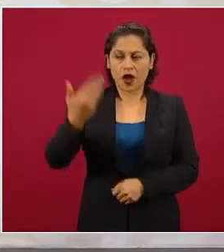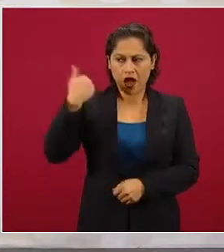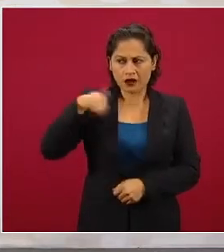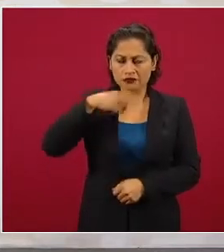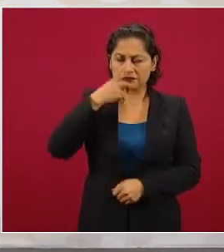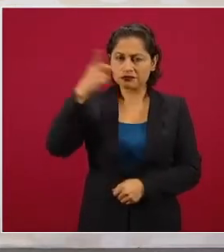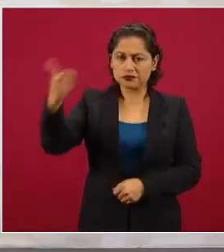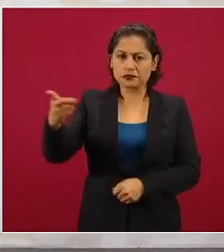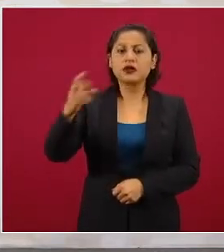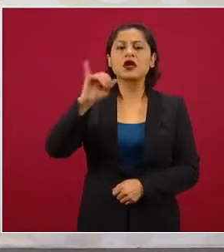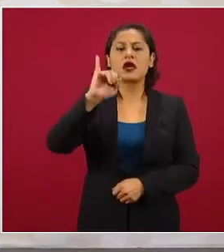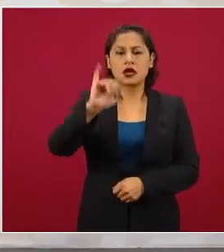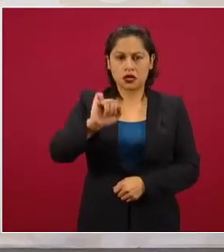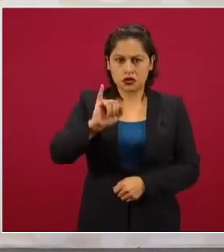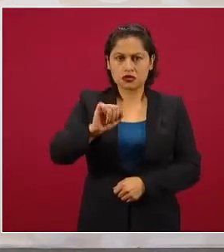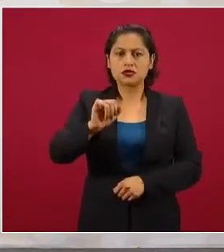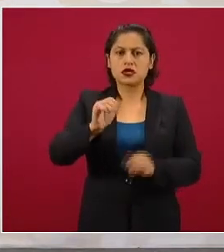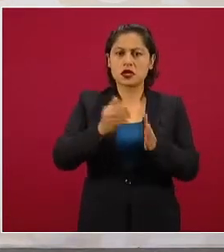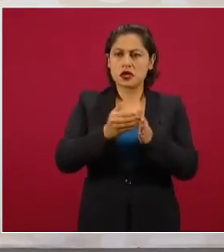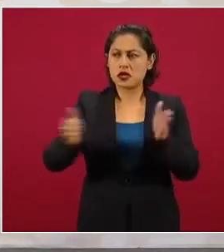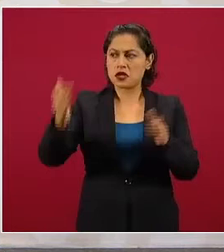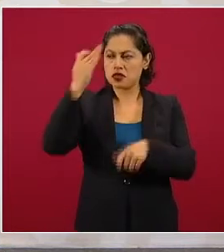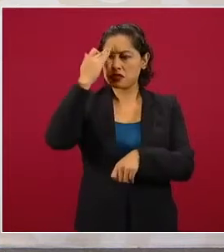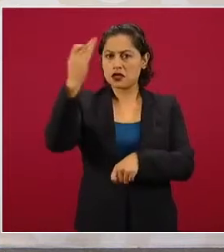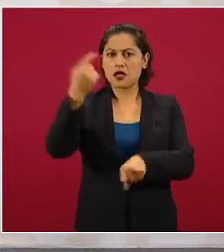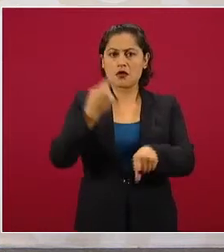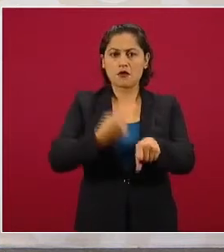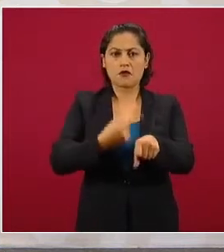economía, pero que nos íbamos a recuperar pronto.